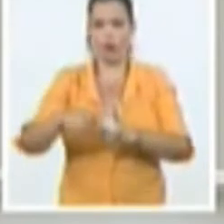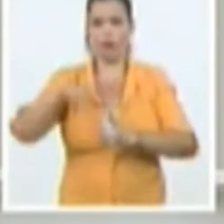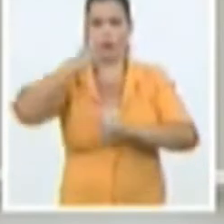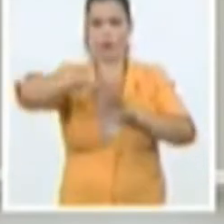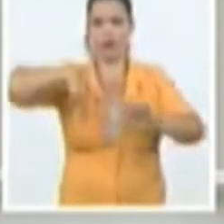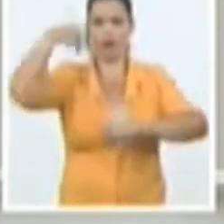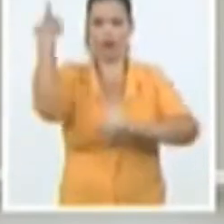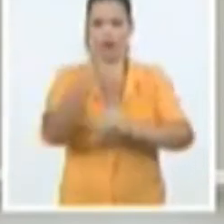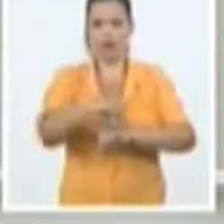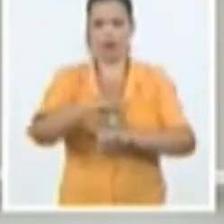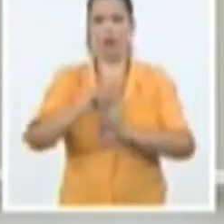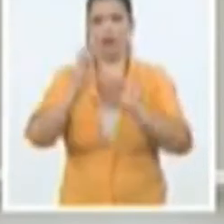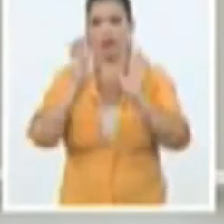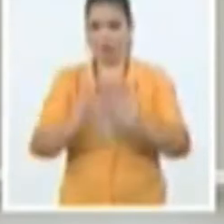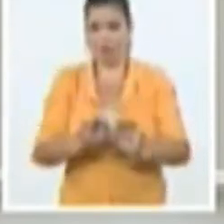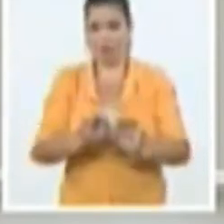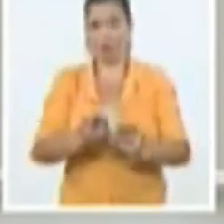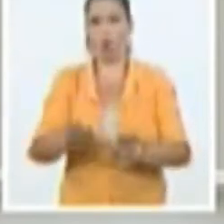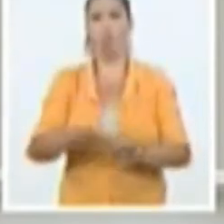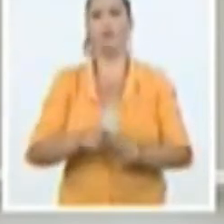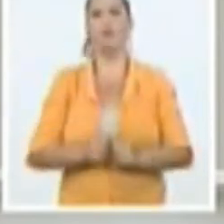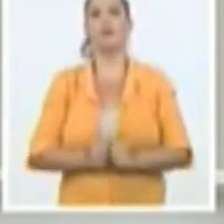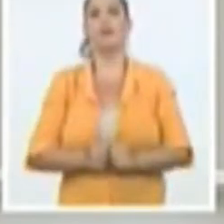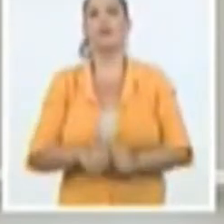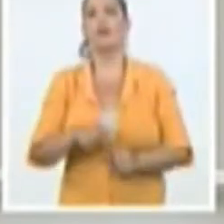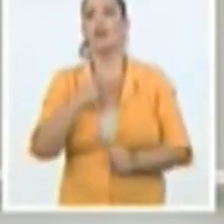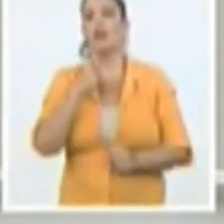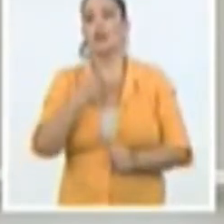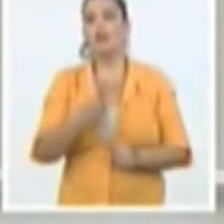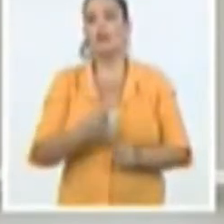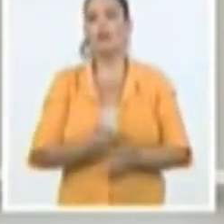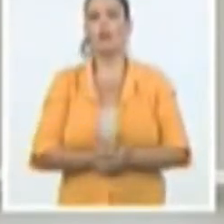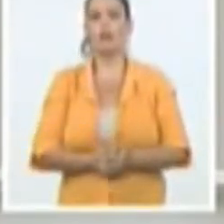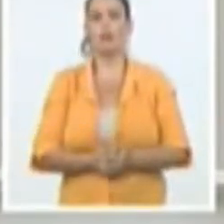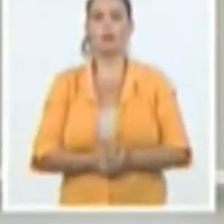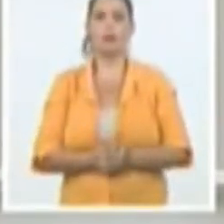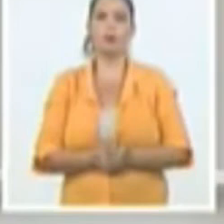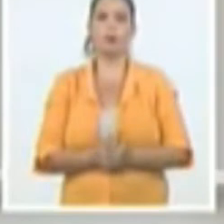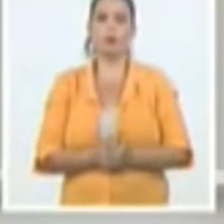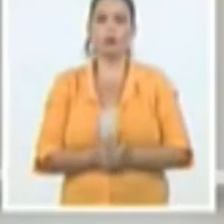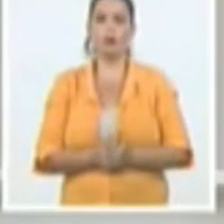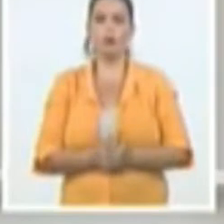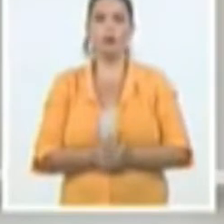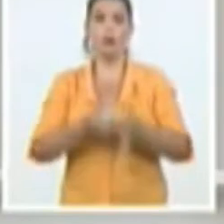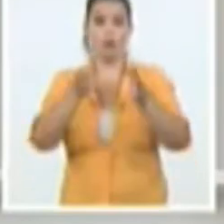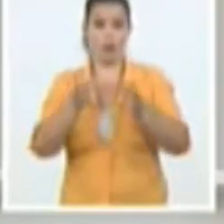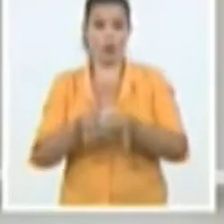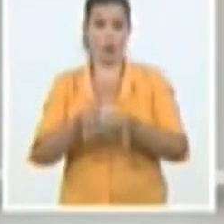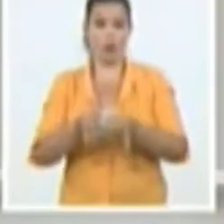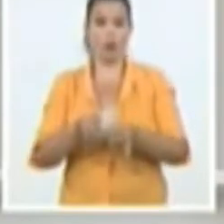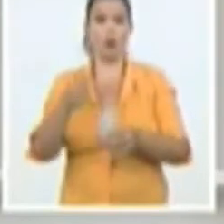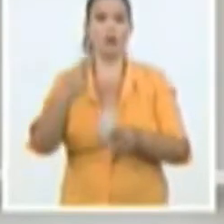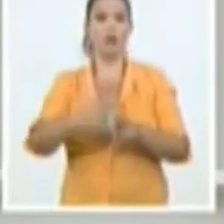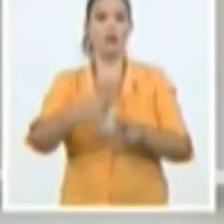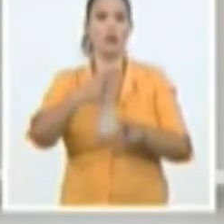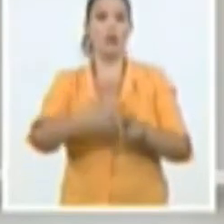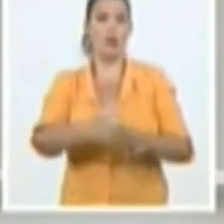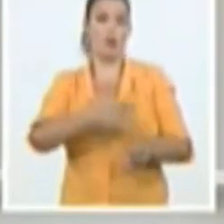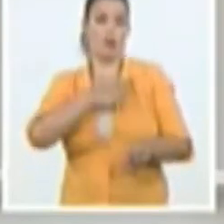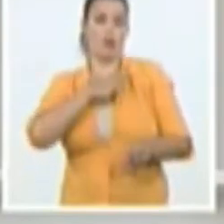es el jefe del llamado Directorio Democrático Cubano y de la autodenominada Asamblea de